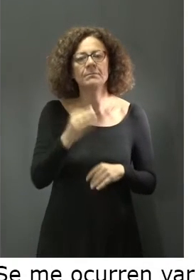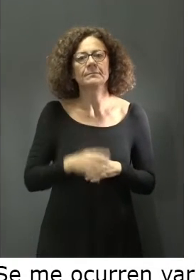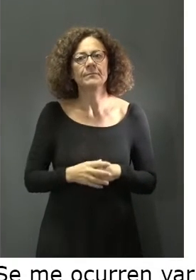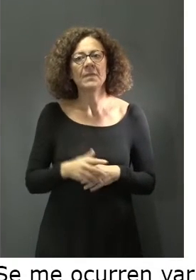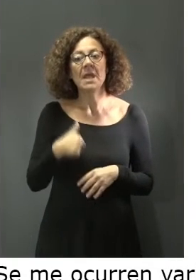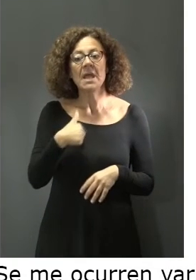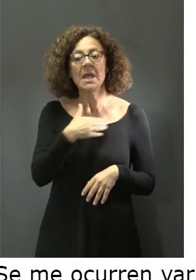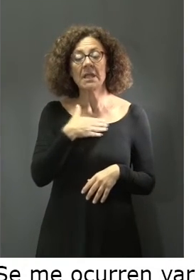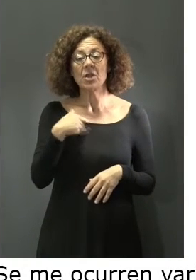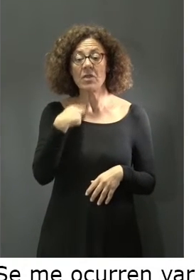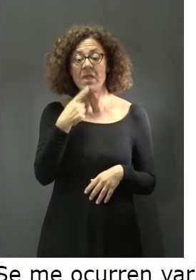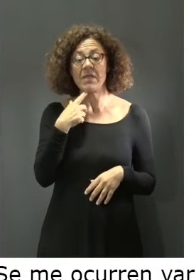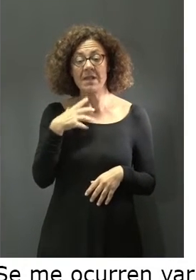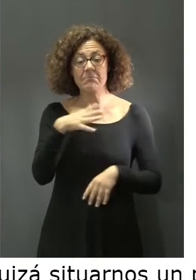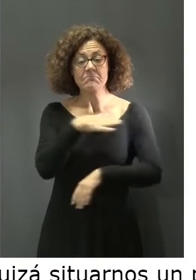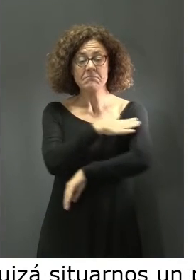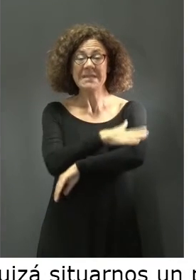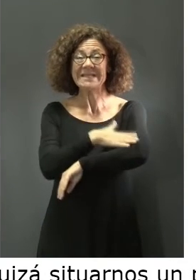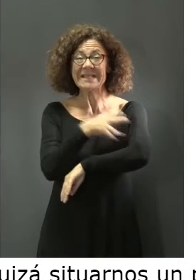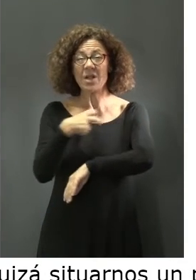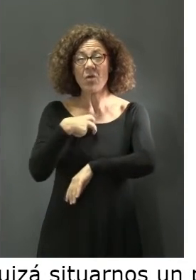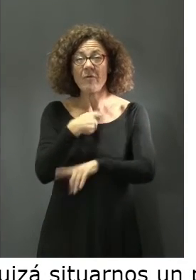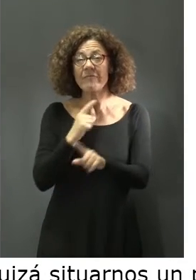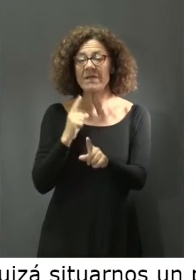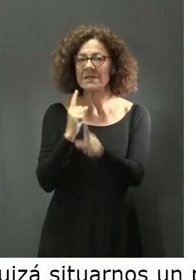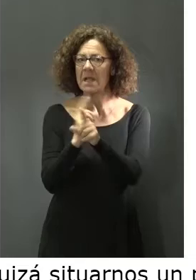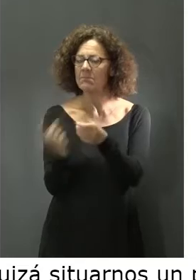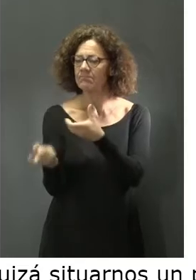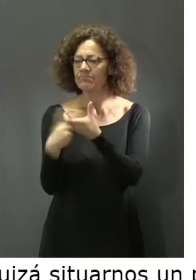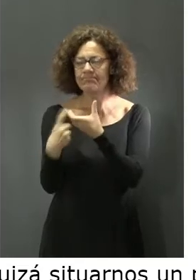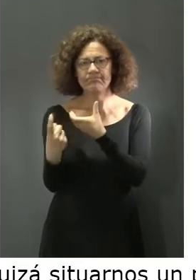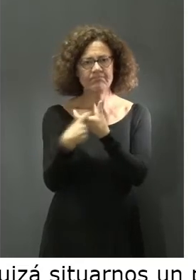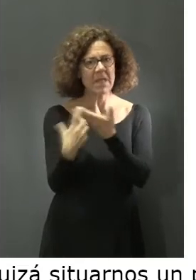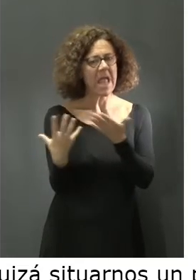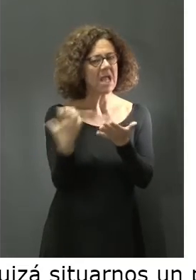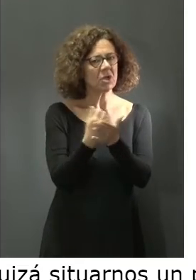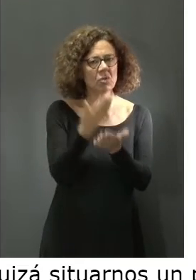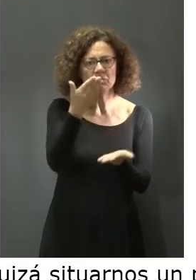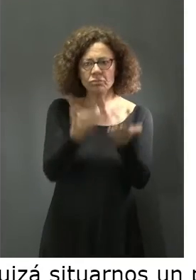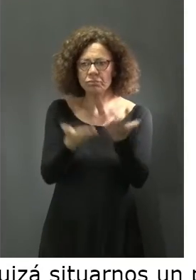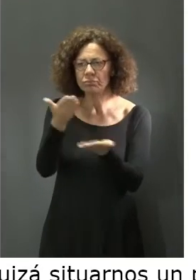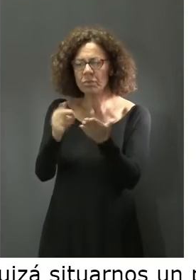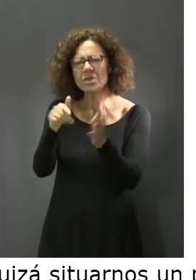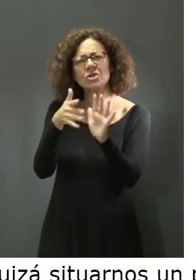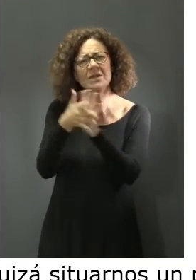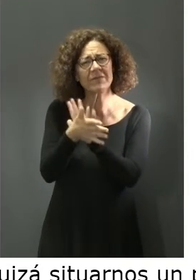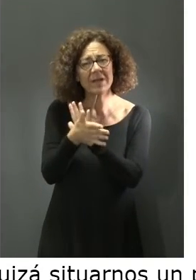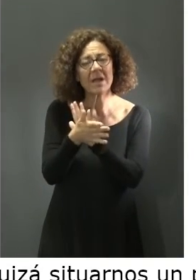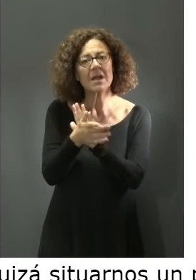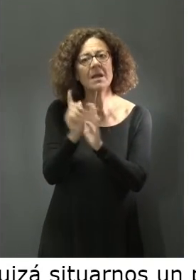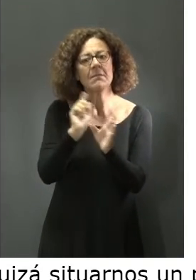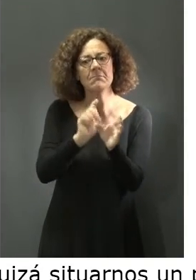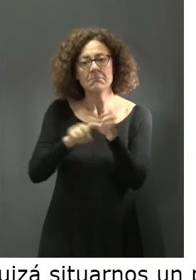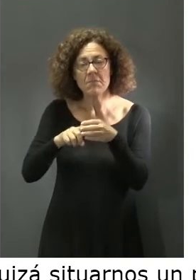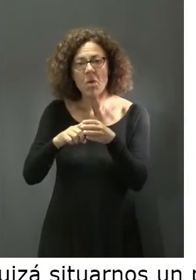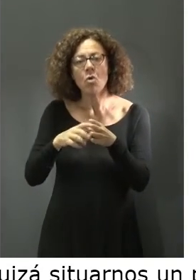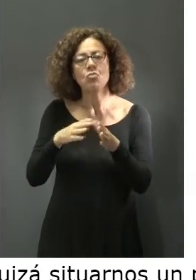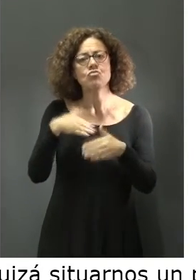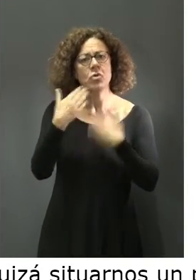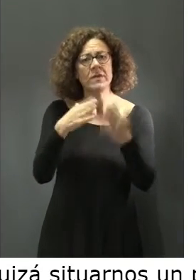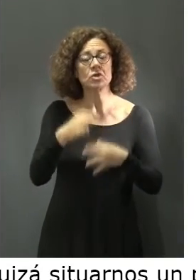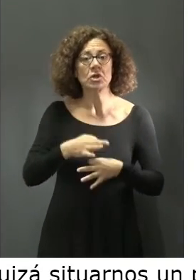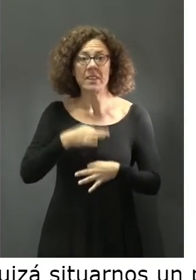Quiero decir que el Ministerio Fiscal interviene en todos los órdenes jurisdiccionales. Esto quiere decir que interviene tanto en los procesos